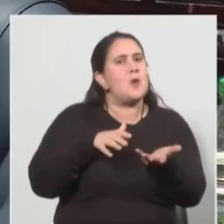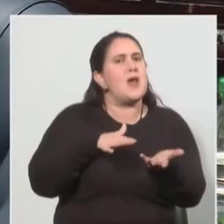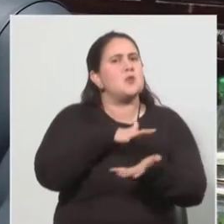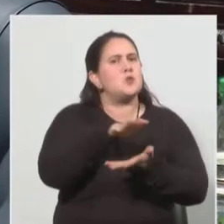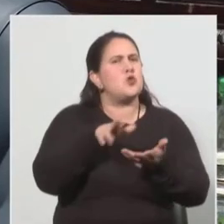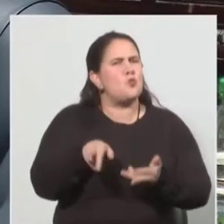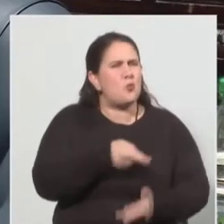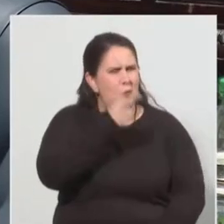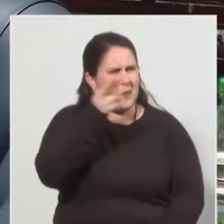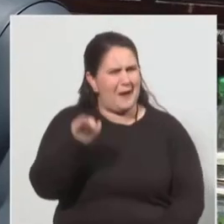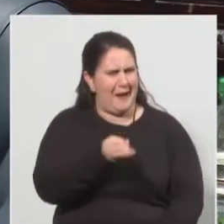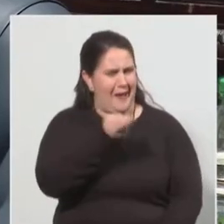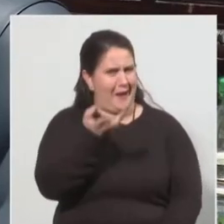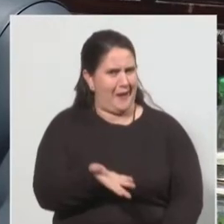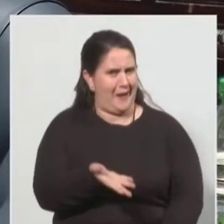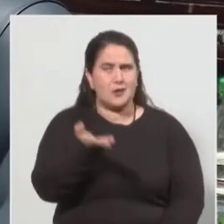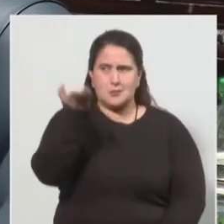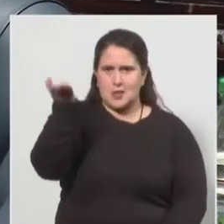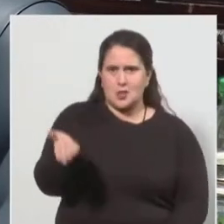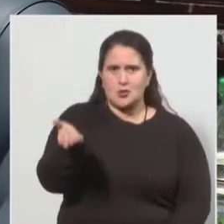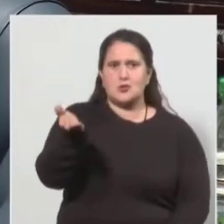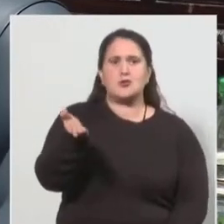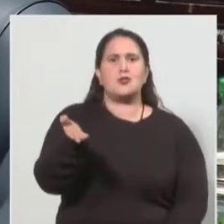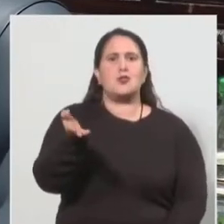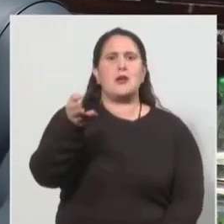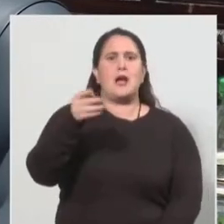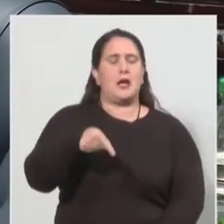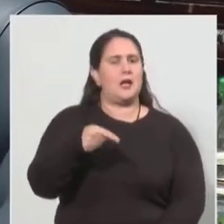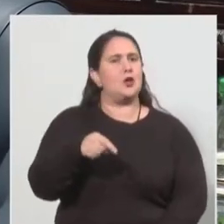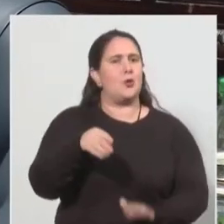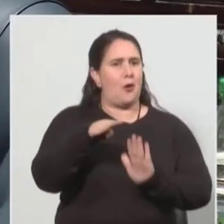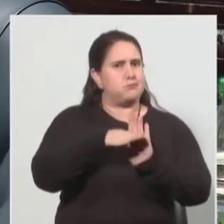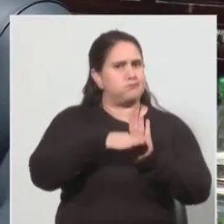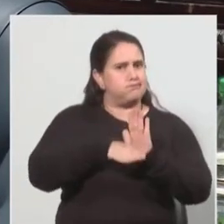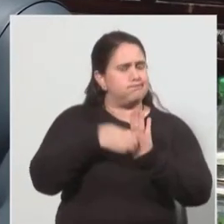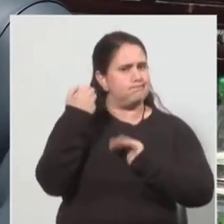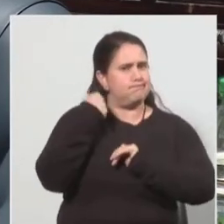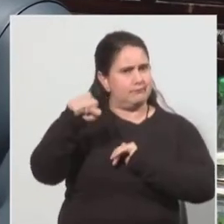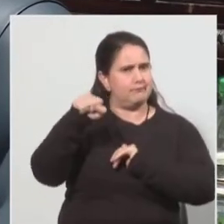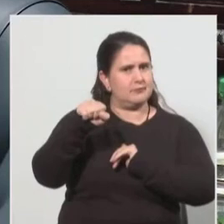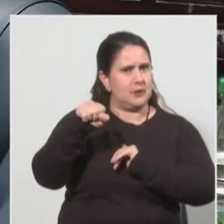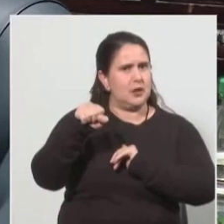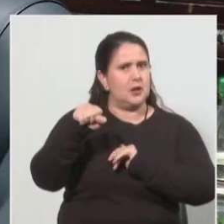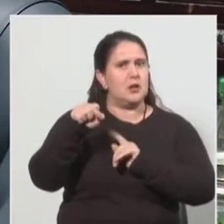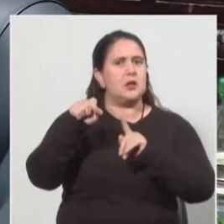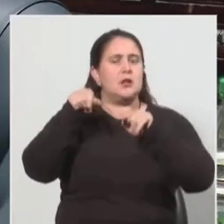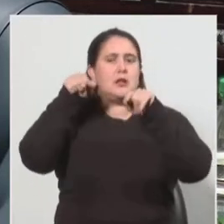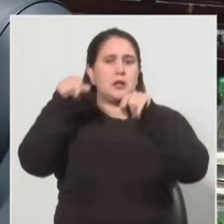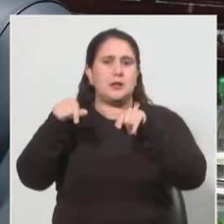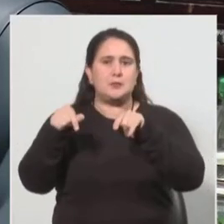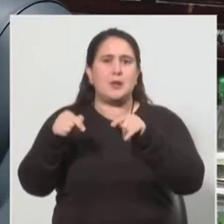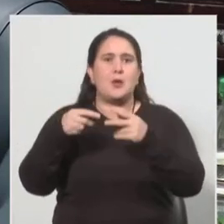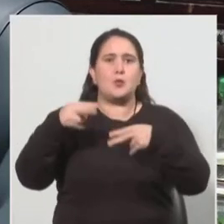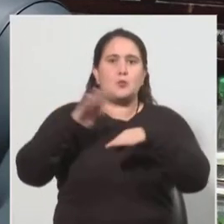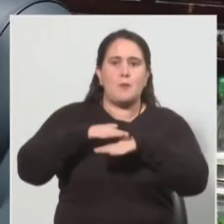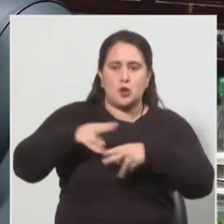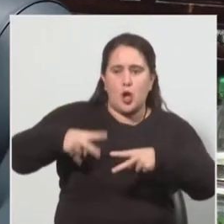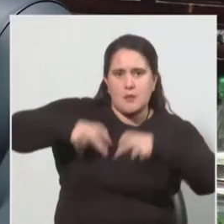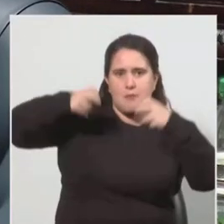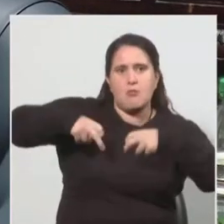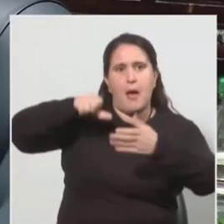inusuales, un pasaporte a una persona con profusos antecedentes criminales, que estaba siendo